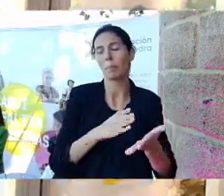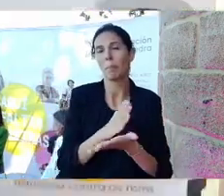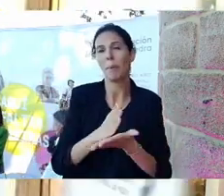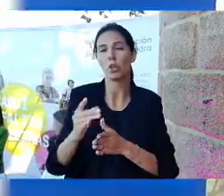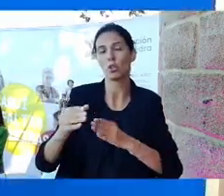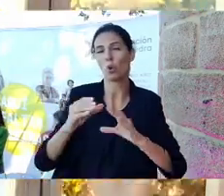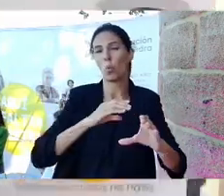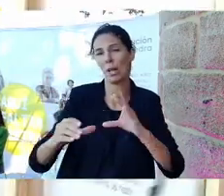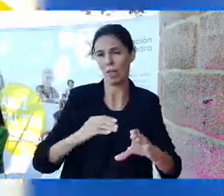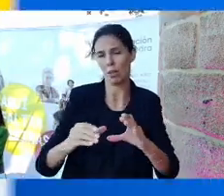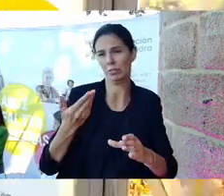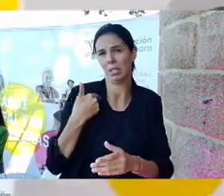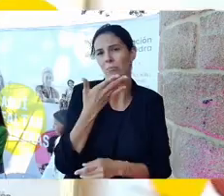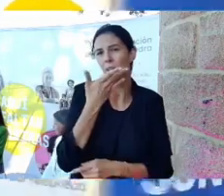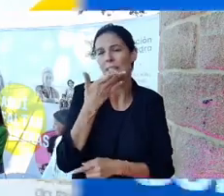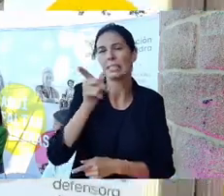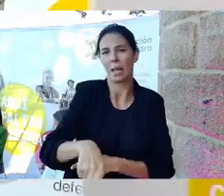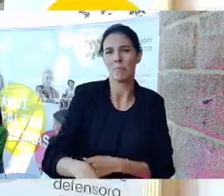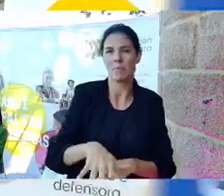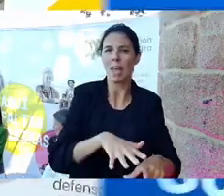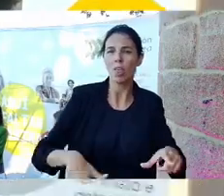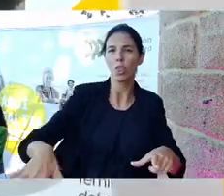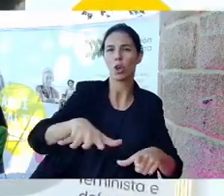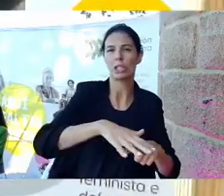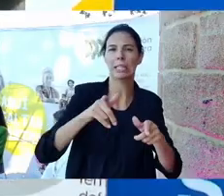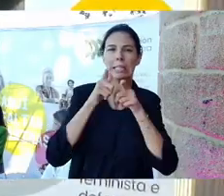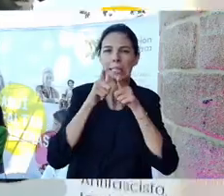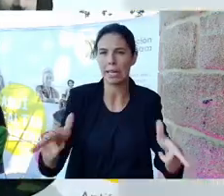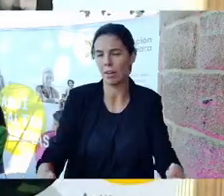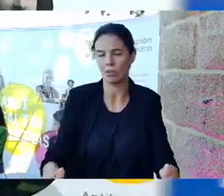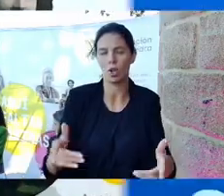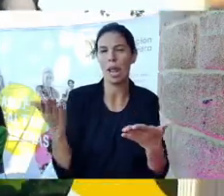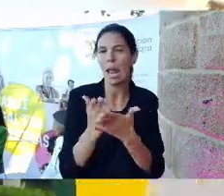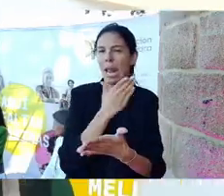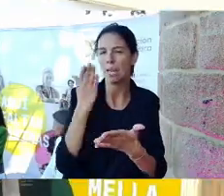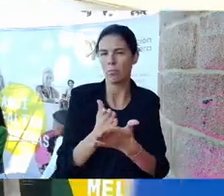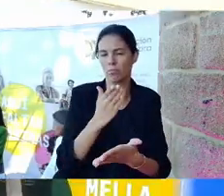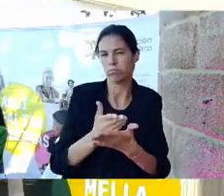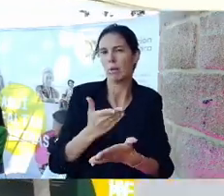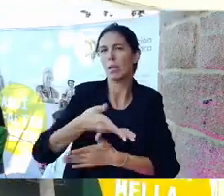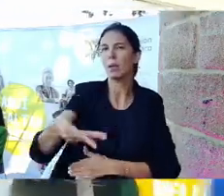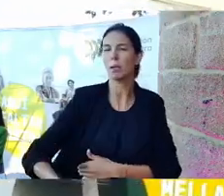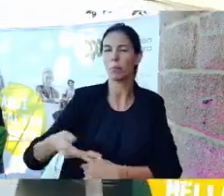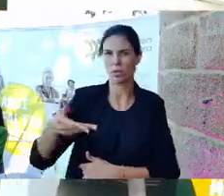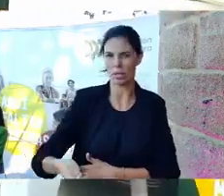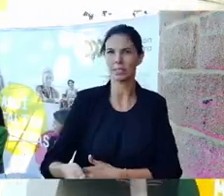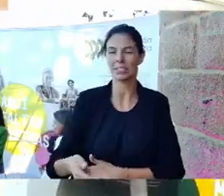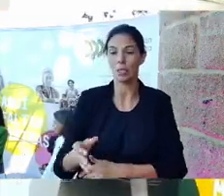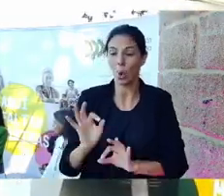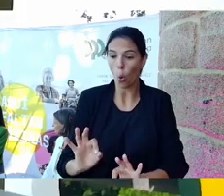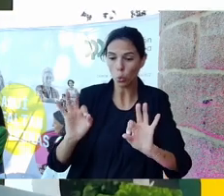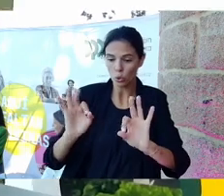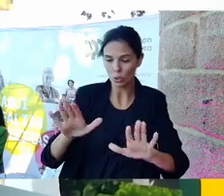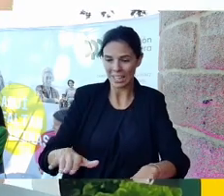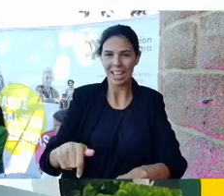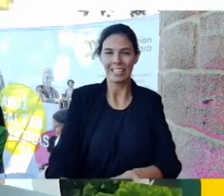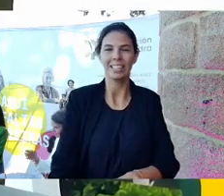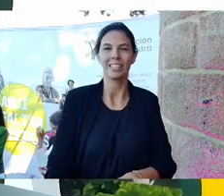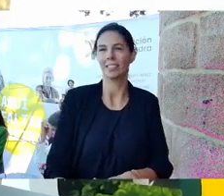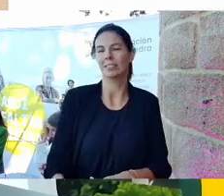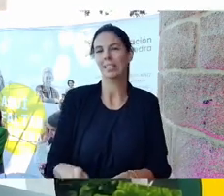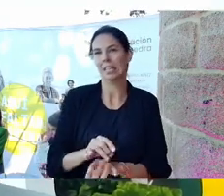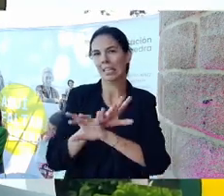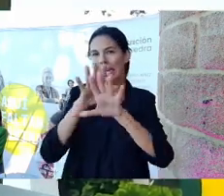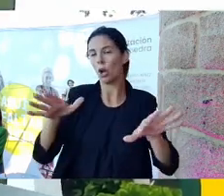medios de comunicación, nos últimos tempos tamén dos espazos literarios con grandes novelas, e xustamente